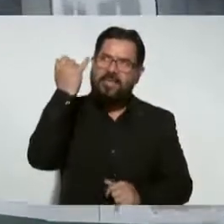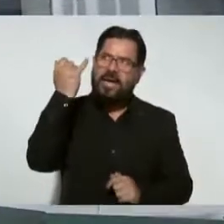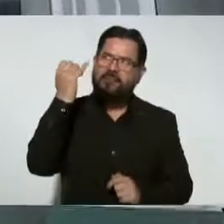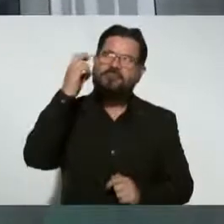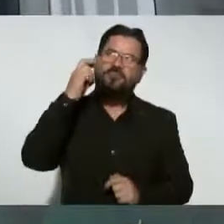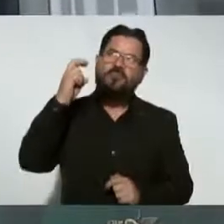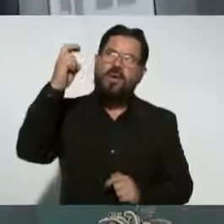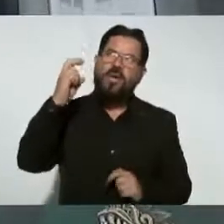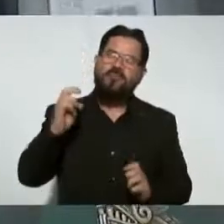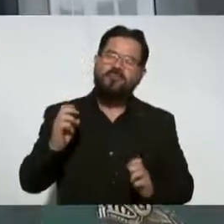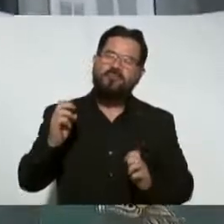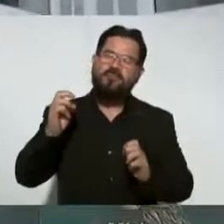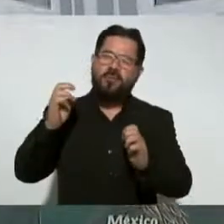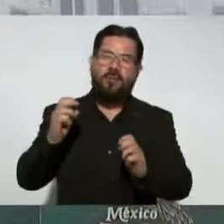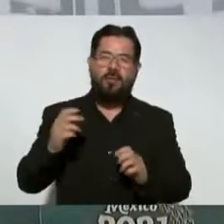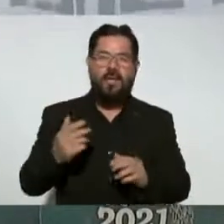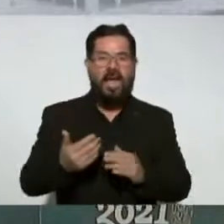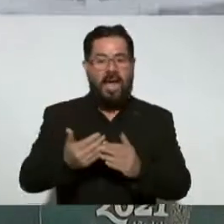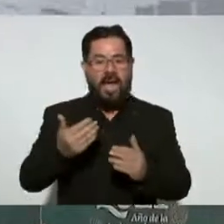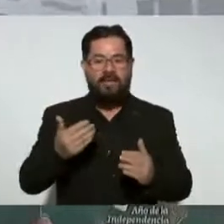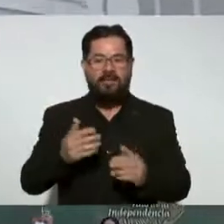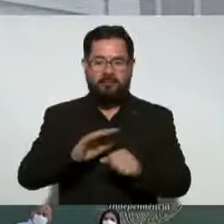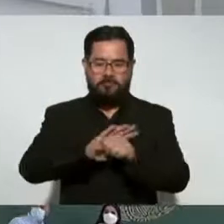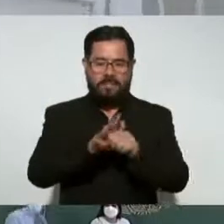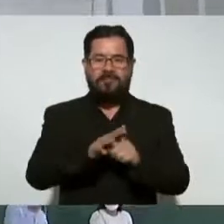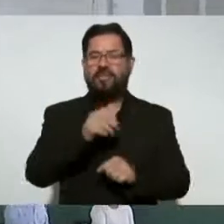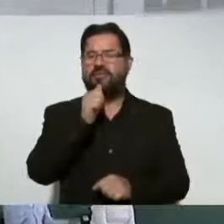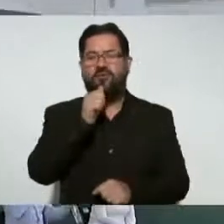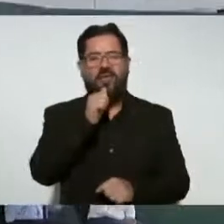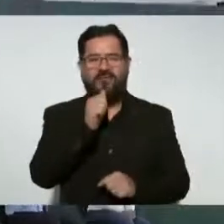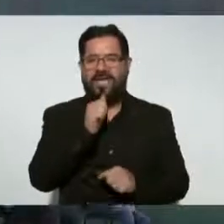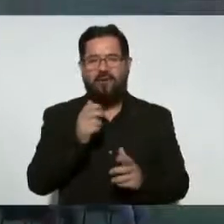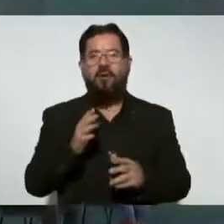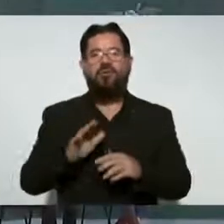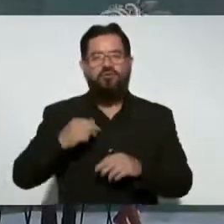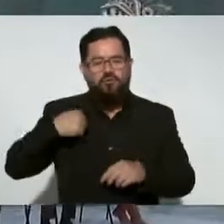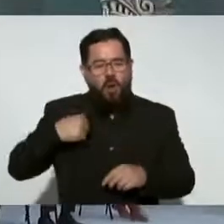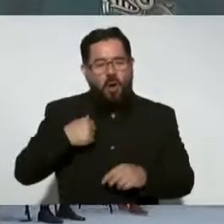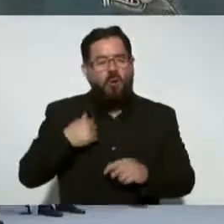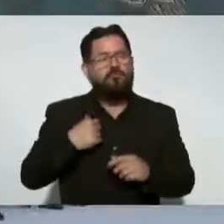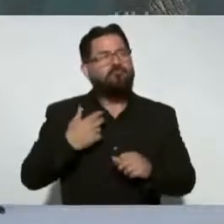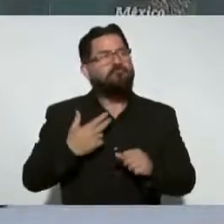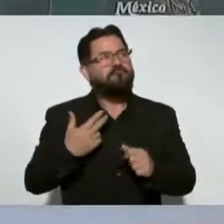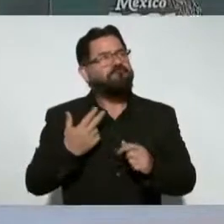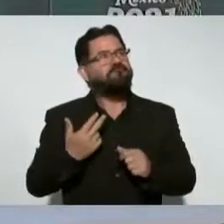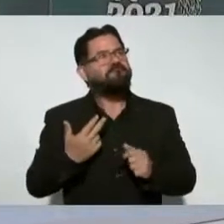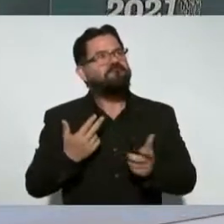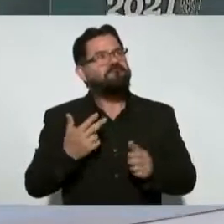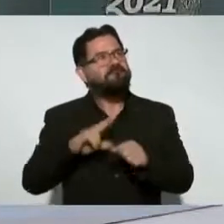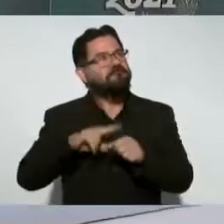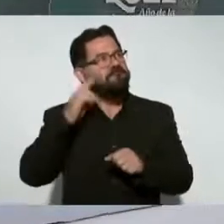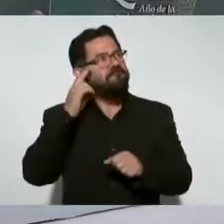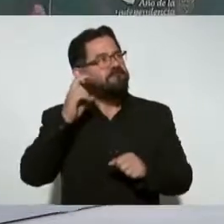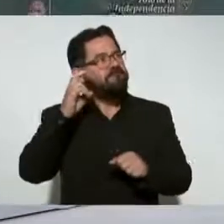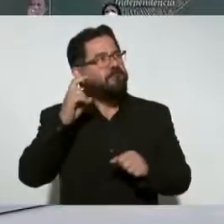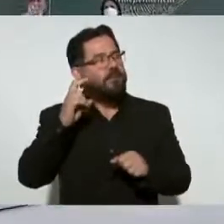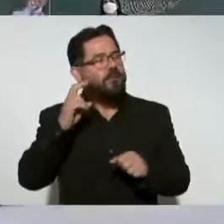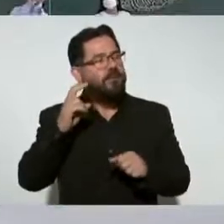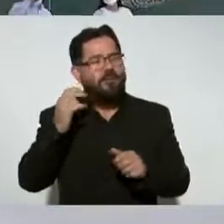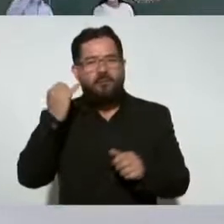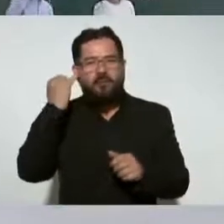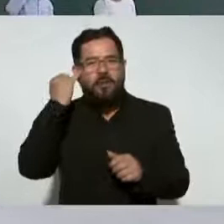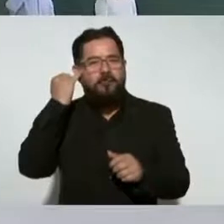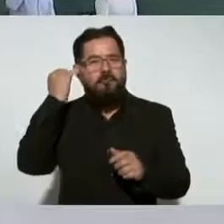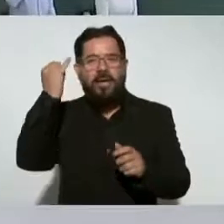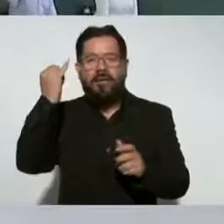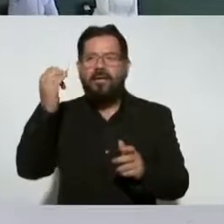pasara, obviamente, todo esto de la pandemia. Nunca imaginé que fuera a ser un tema tan